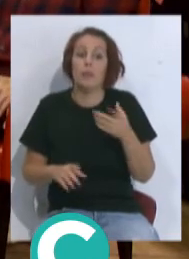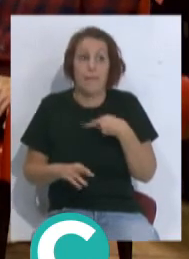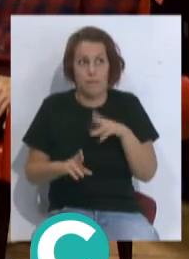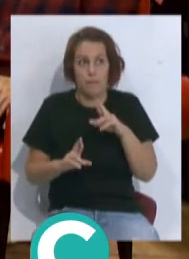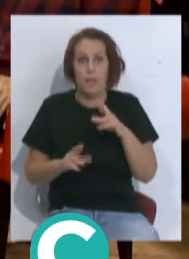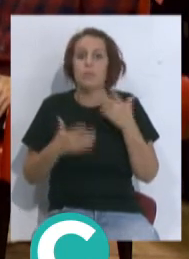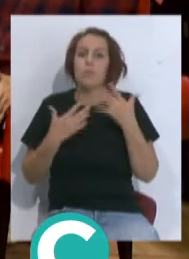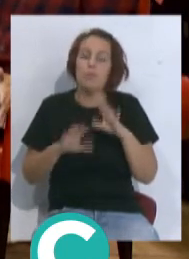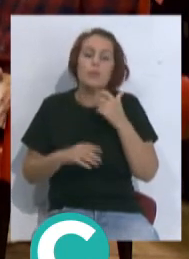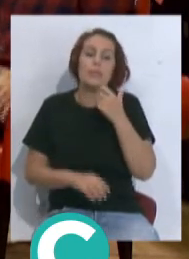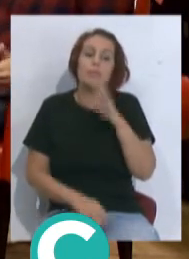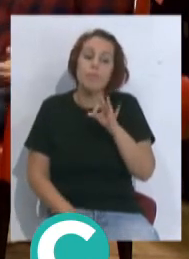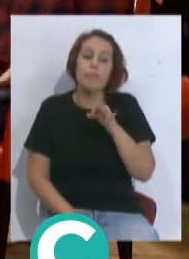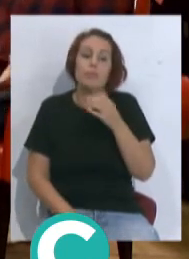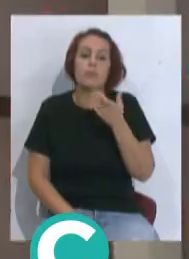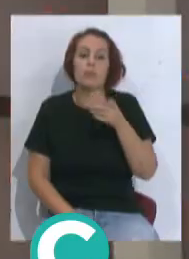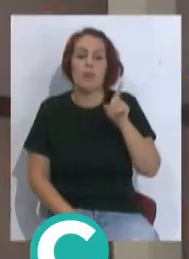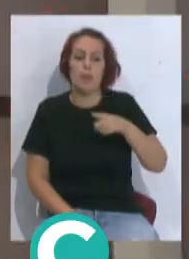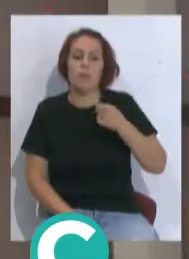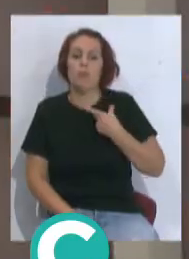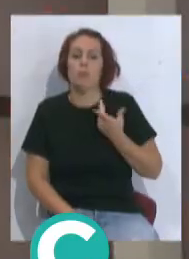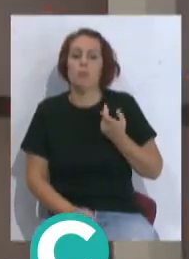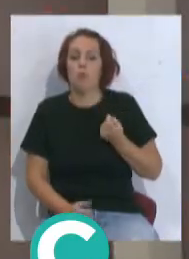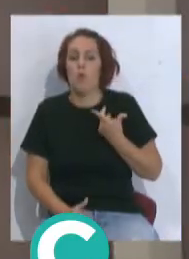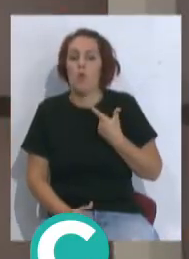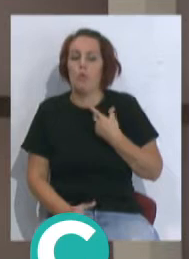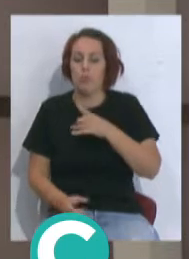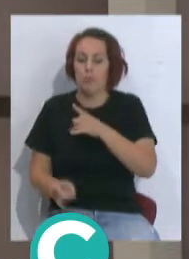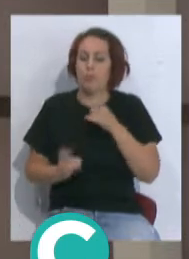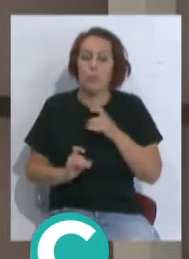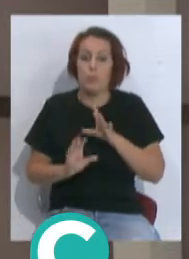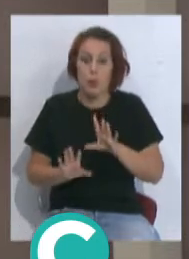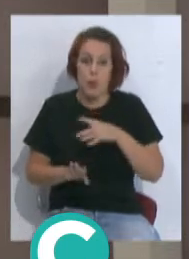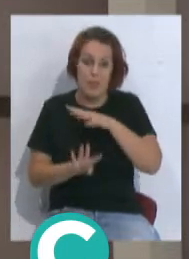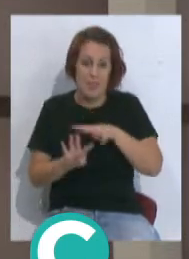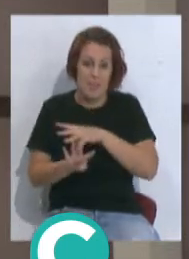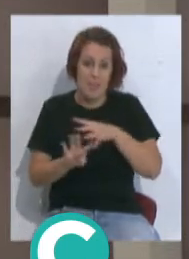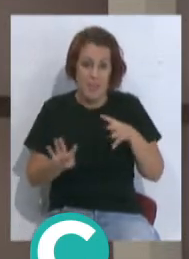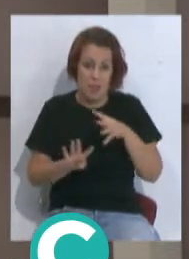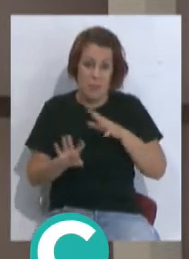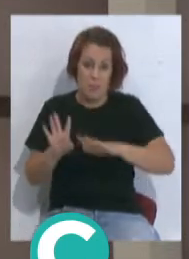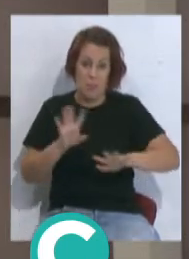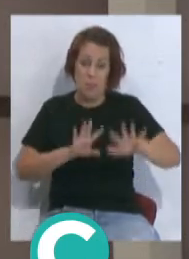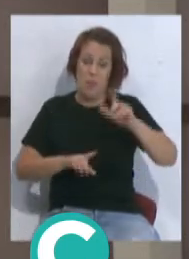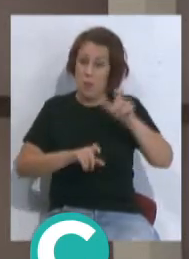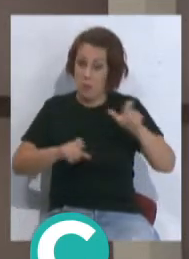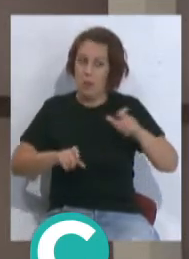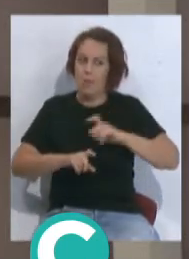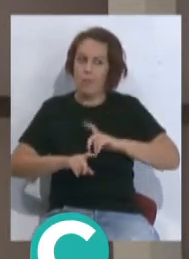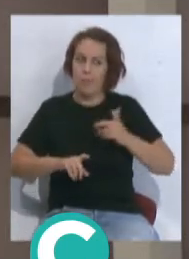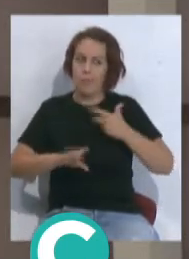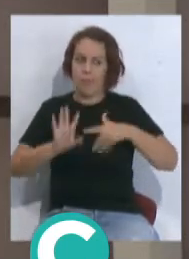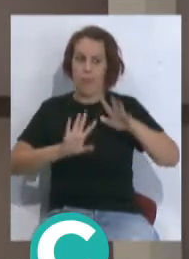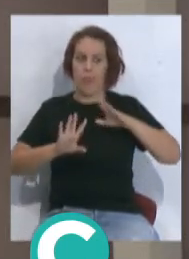espero, pero que sí es verdad que también tiene su aliciente. Lo que pasa es que trastoca todo el calendario de la gente, eso es normal, ¿no?